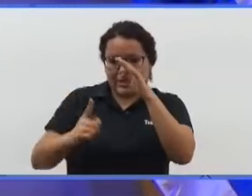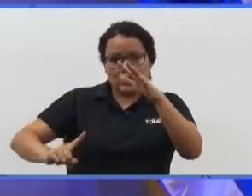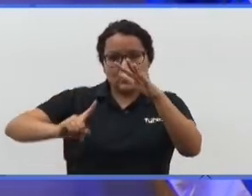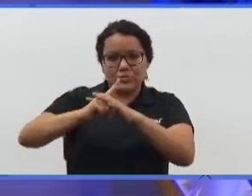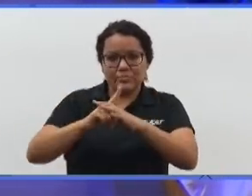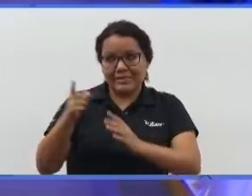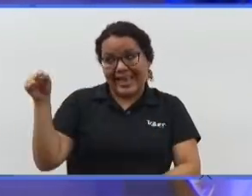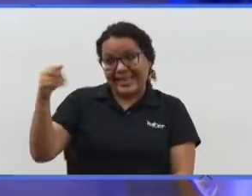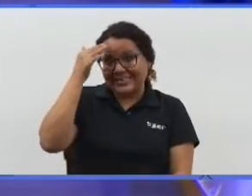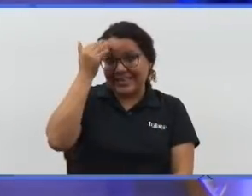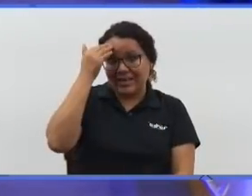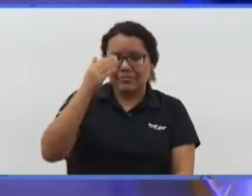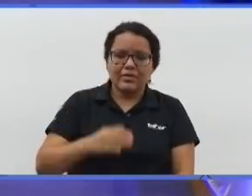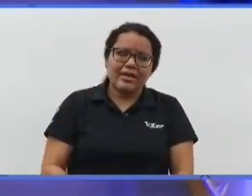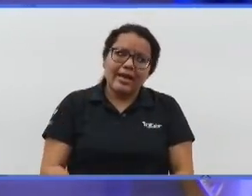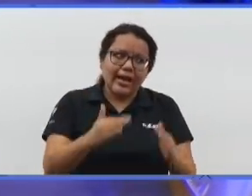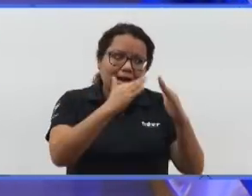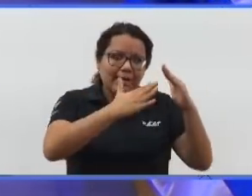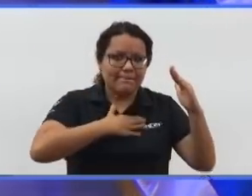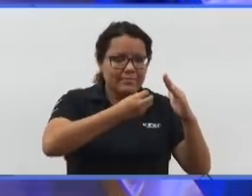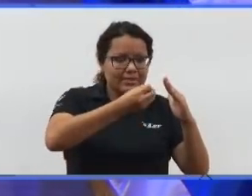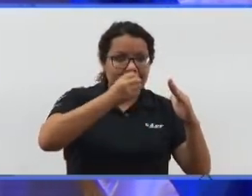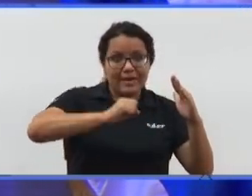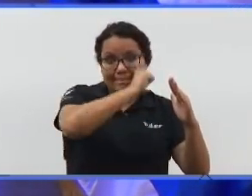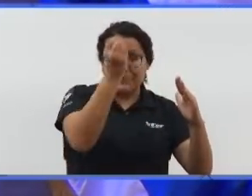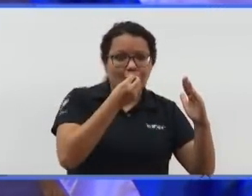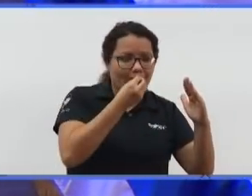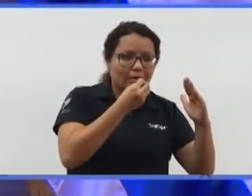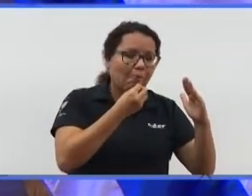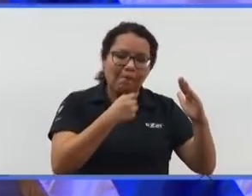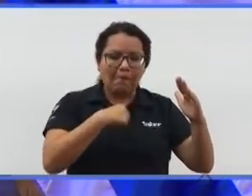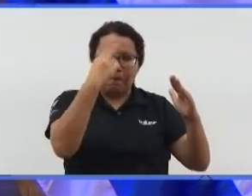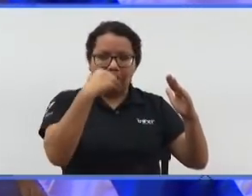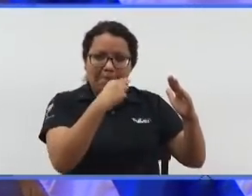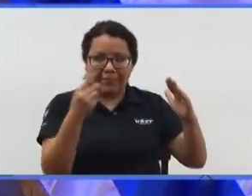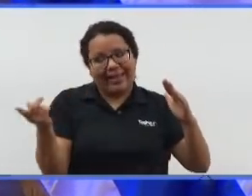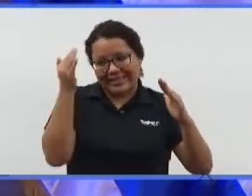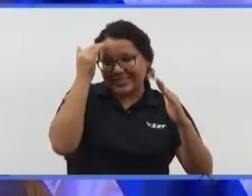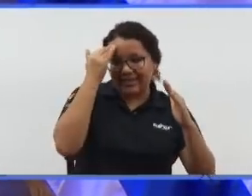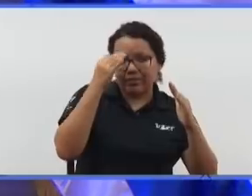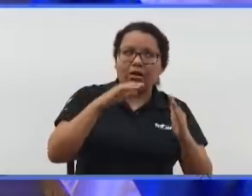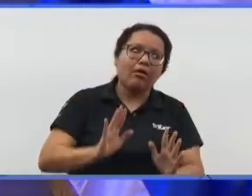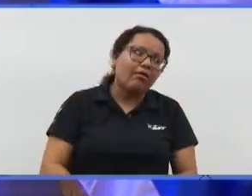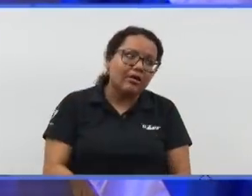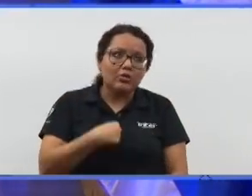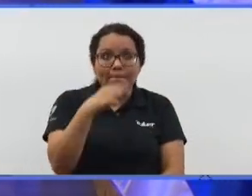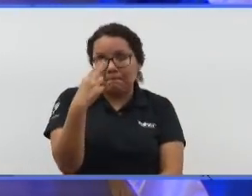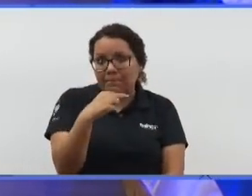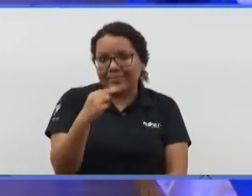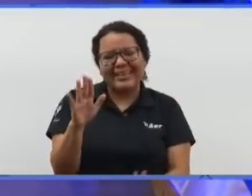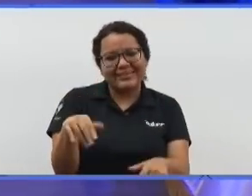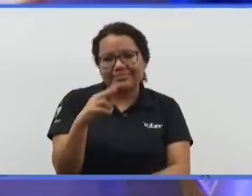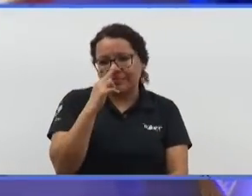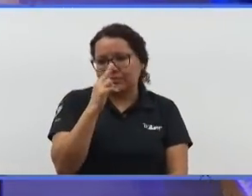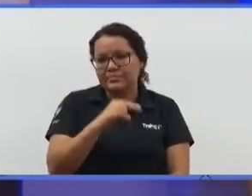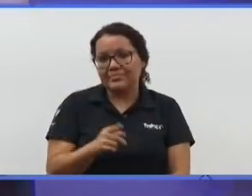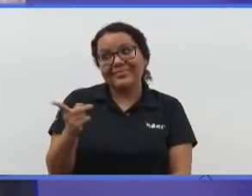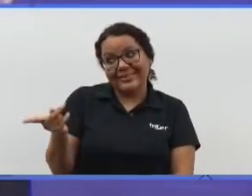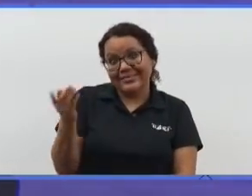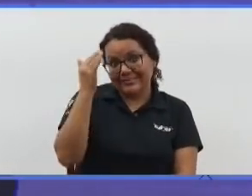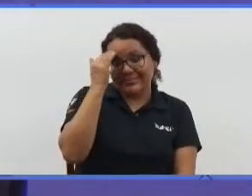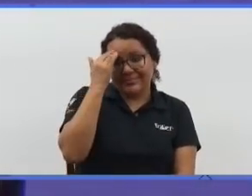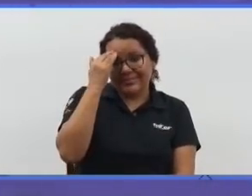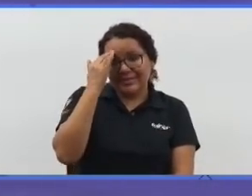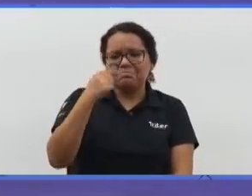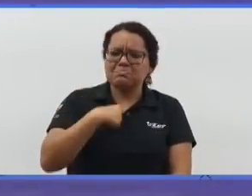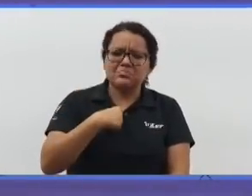desayunar a la víctima a la vista lady frijoles y ya sabe que de la